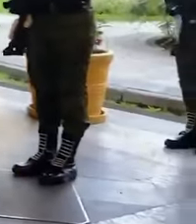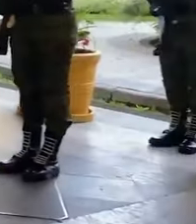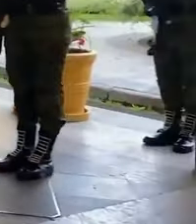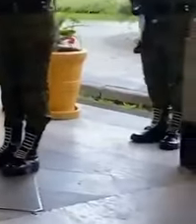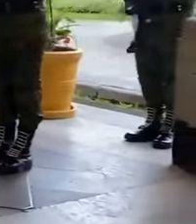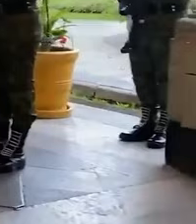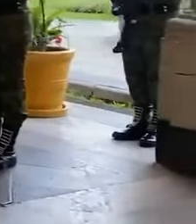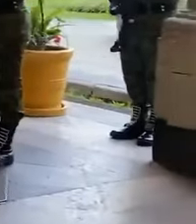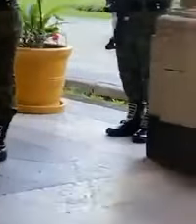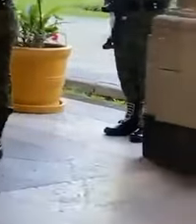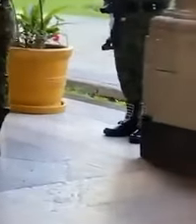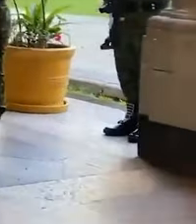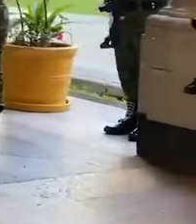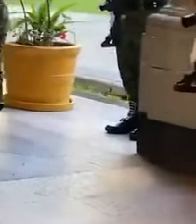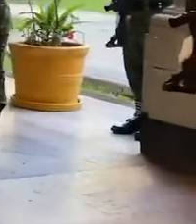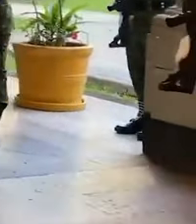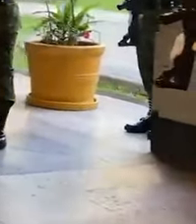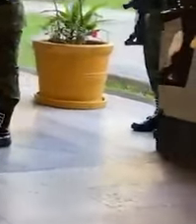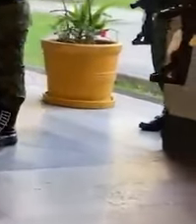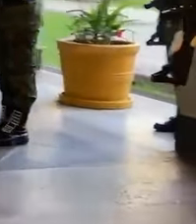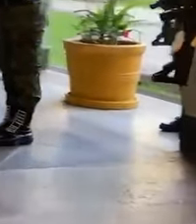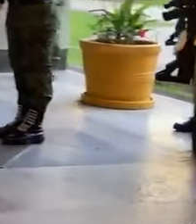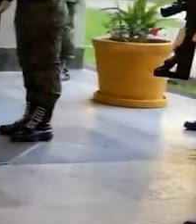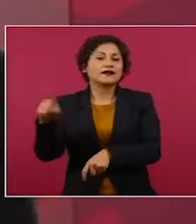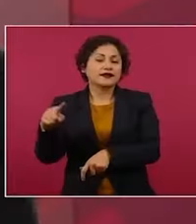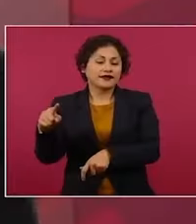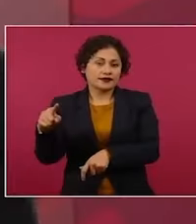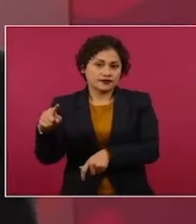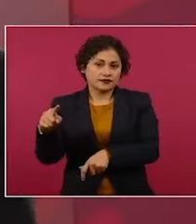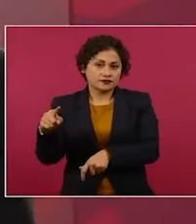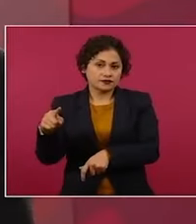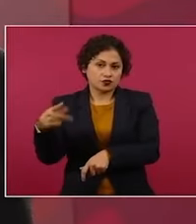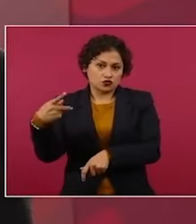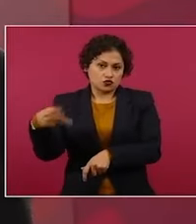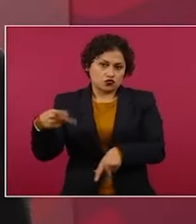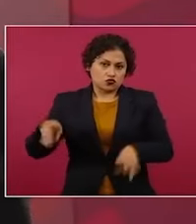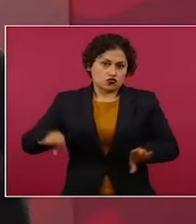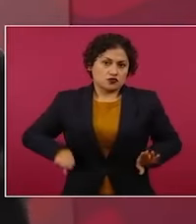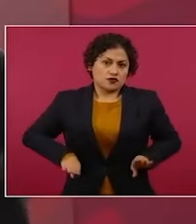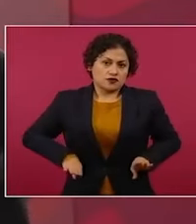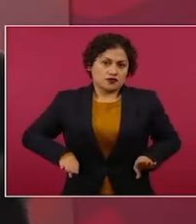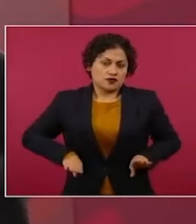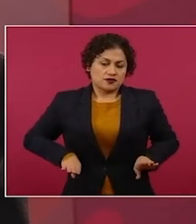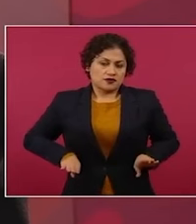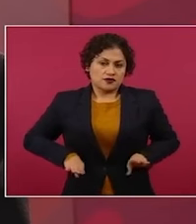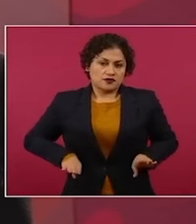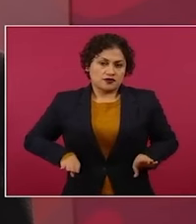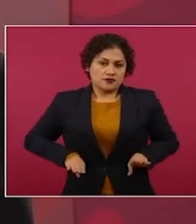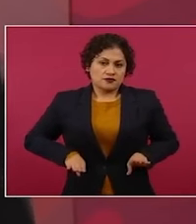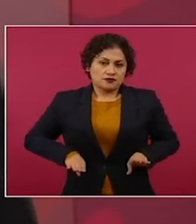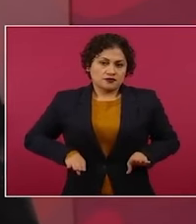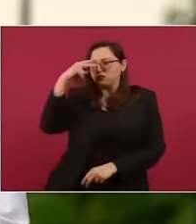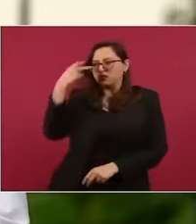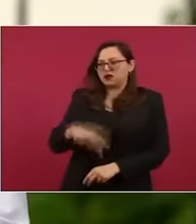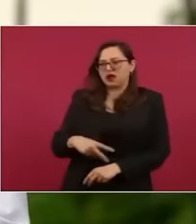sustentado y que han sido la sospecha permanente de que han sustentado o sustentaron en su momento su campaña electoral me parece Endo me parece